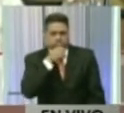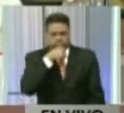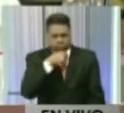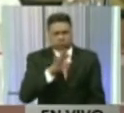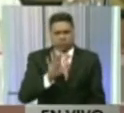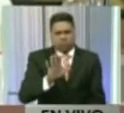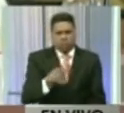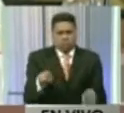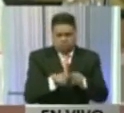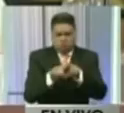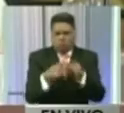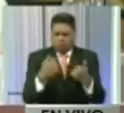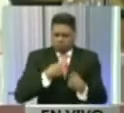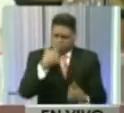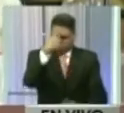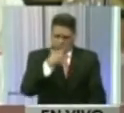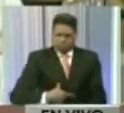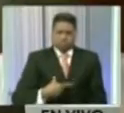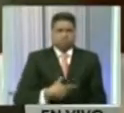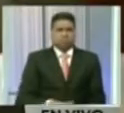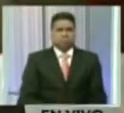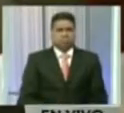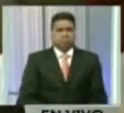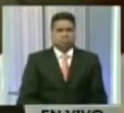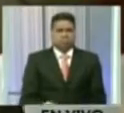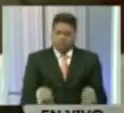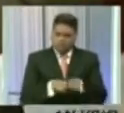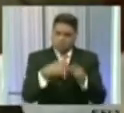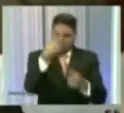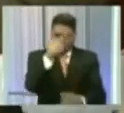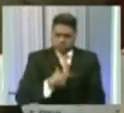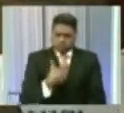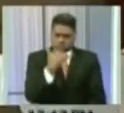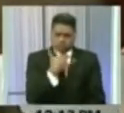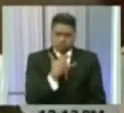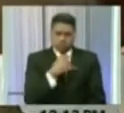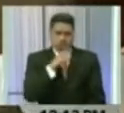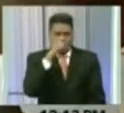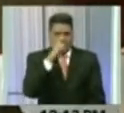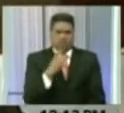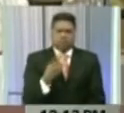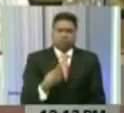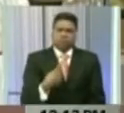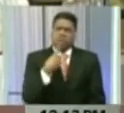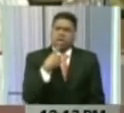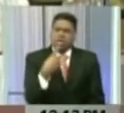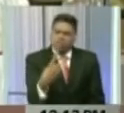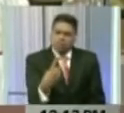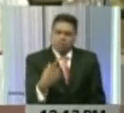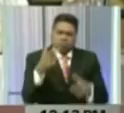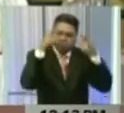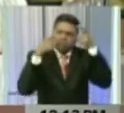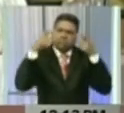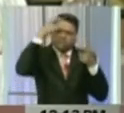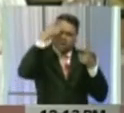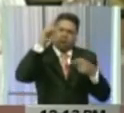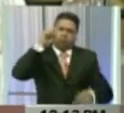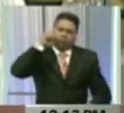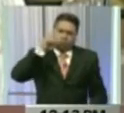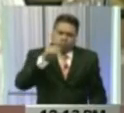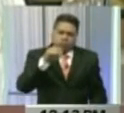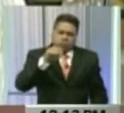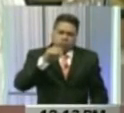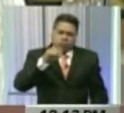tan mayor como yo, o no tanto, le dijo, Hugo, si haces eso, nos van a